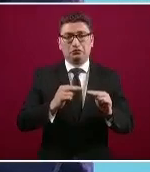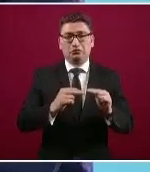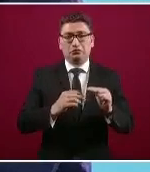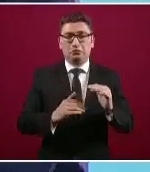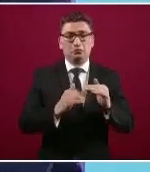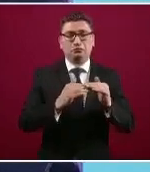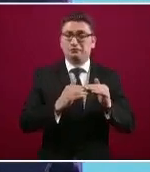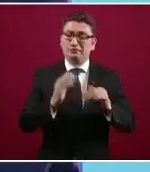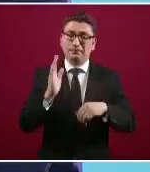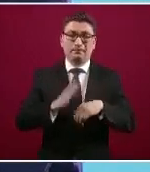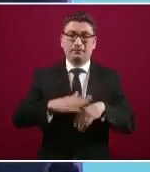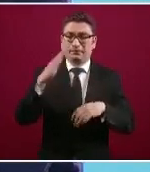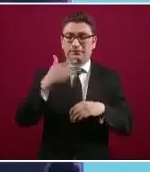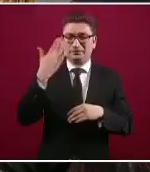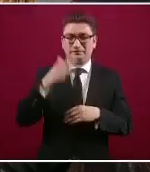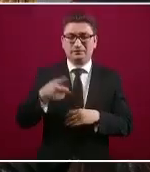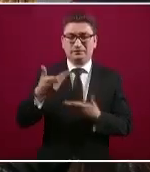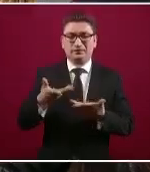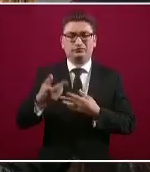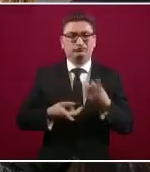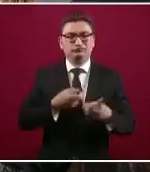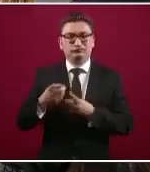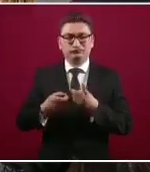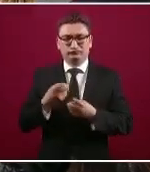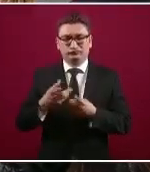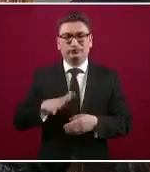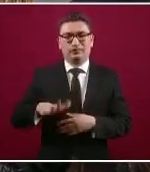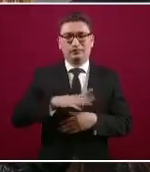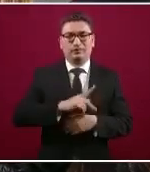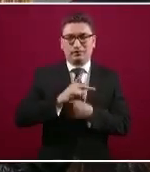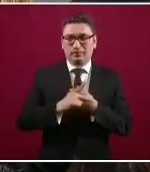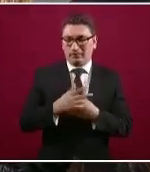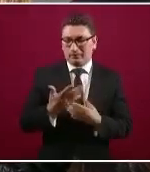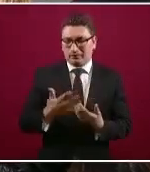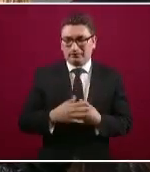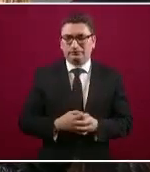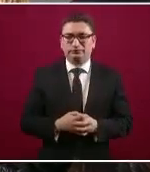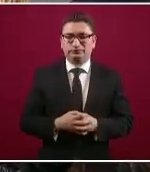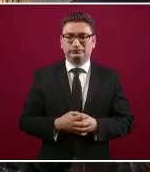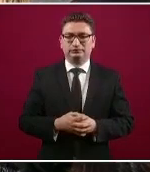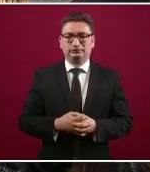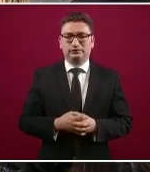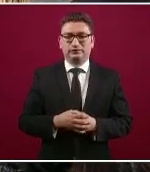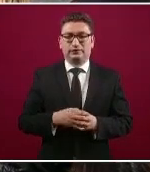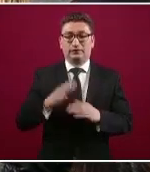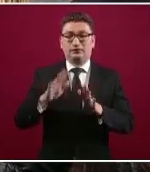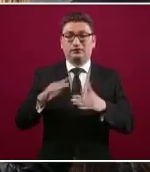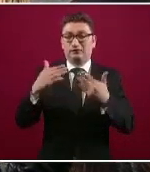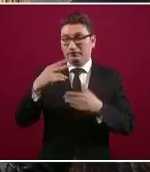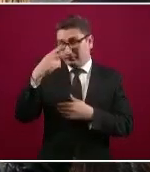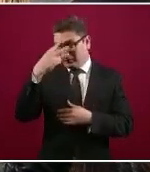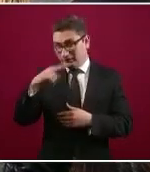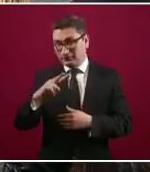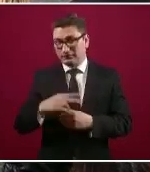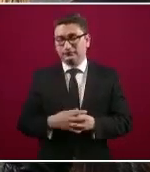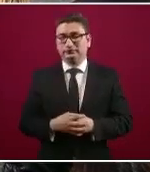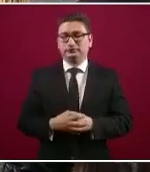en panamericanos que se han celebrado fuera de México.